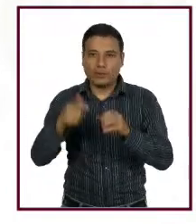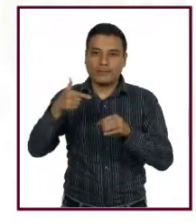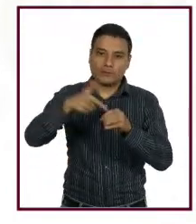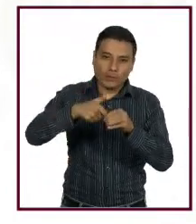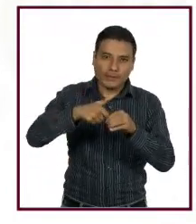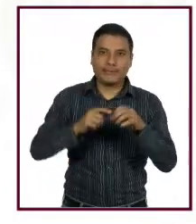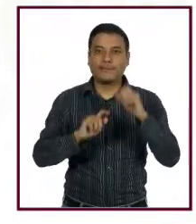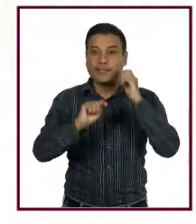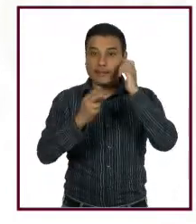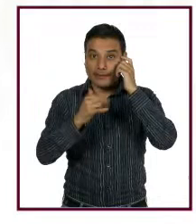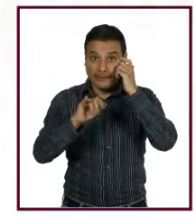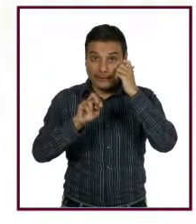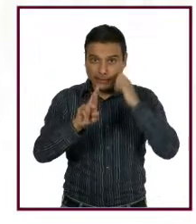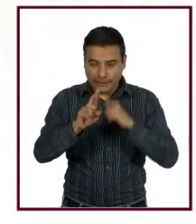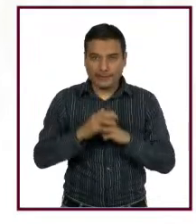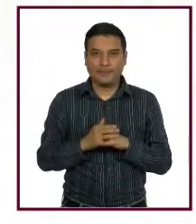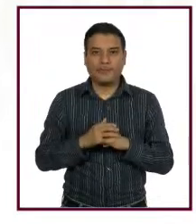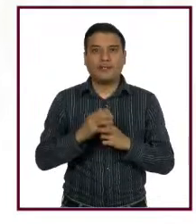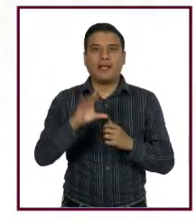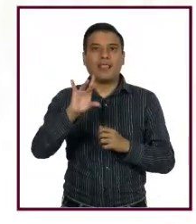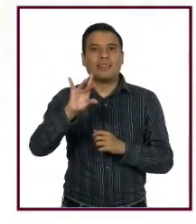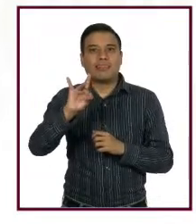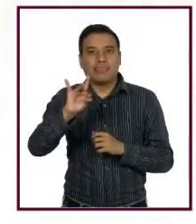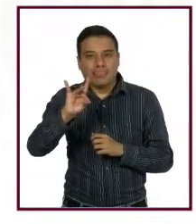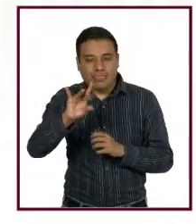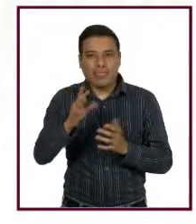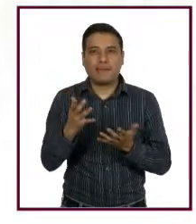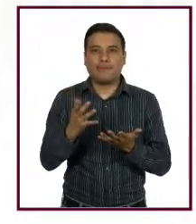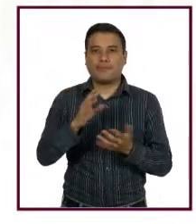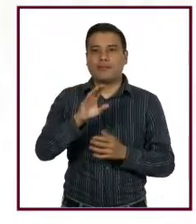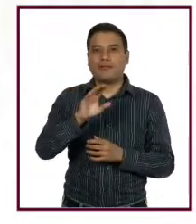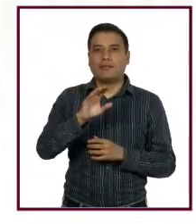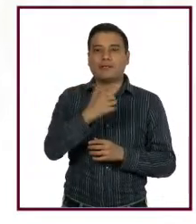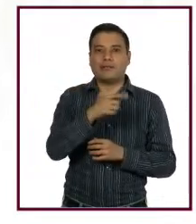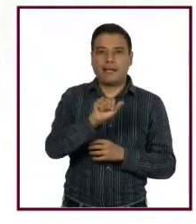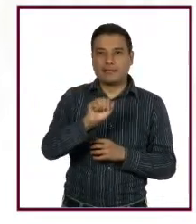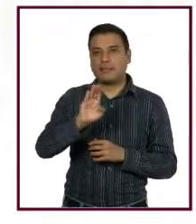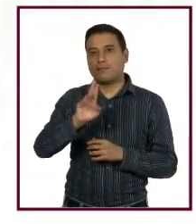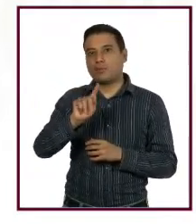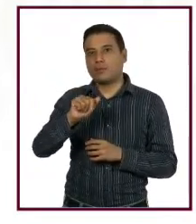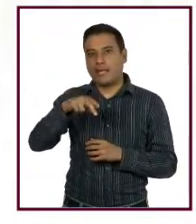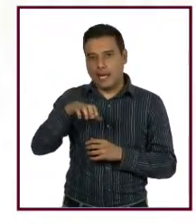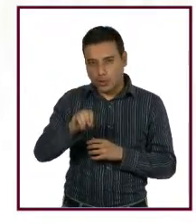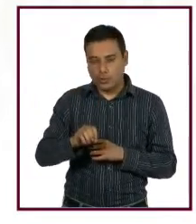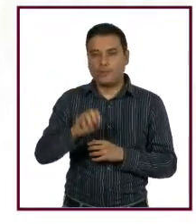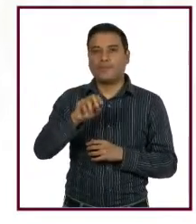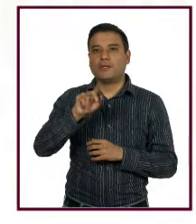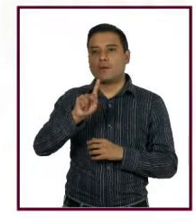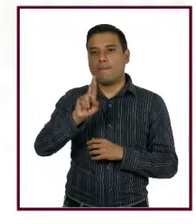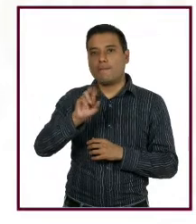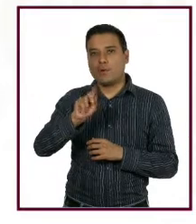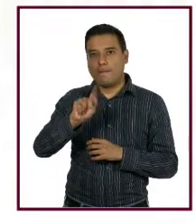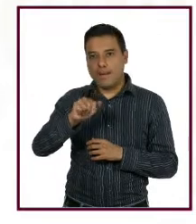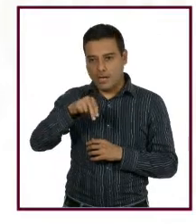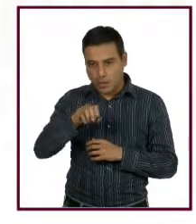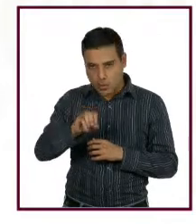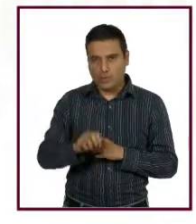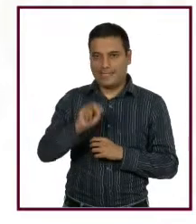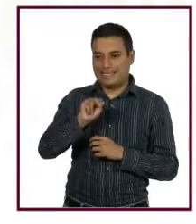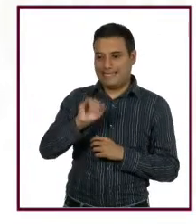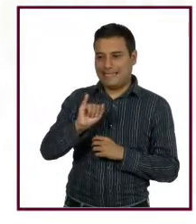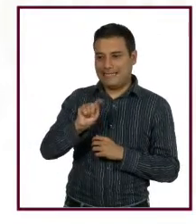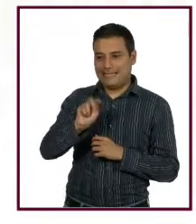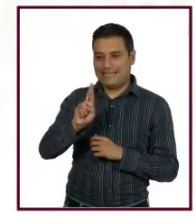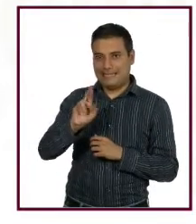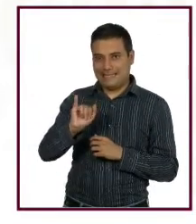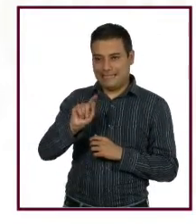thinner, pegamentos, pintura, gas butano, propano, nitritos, etc.